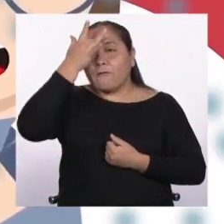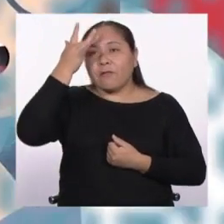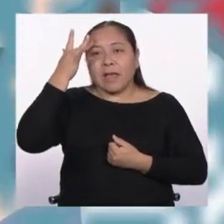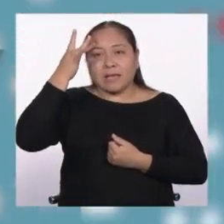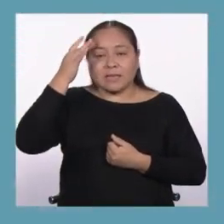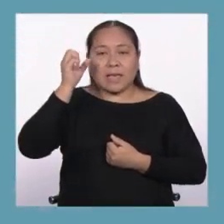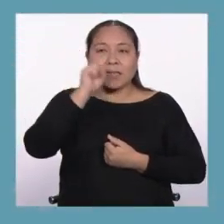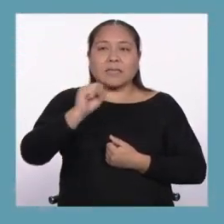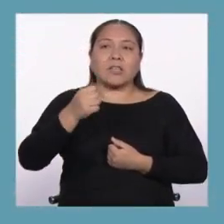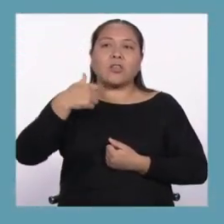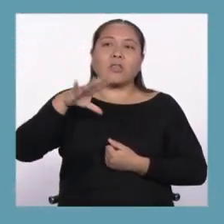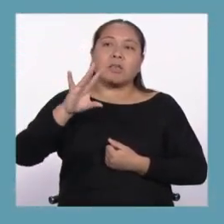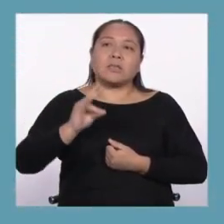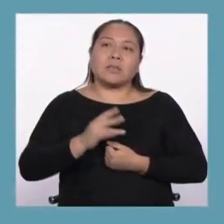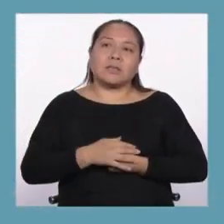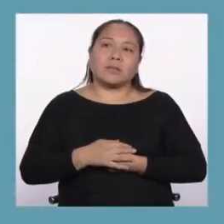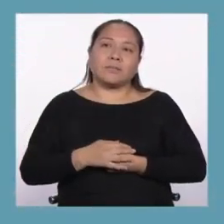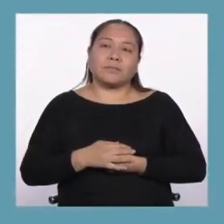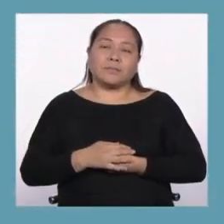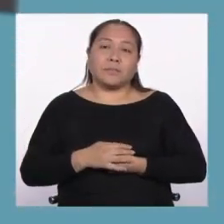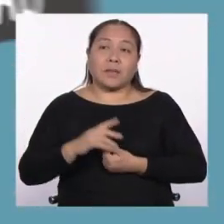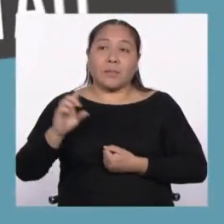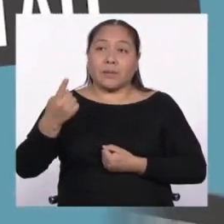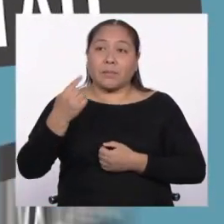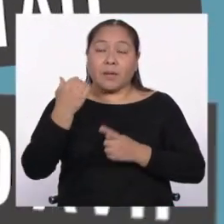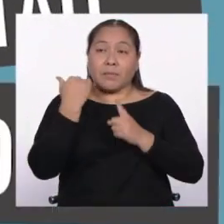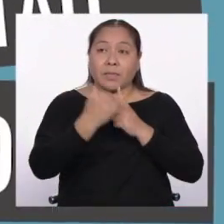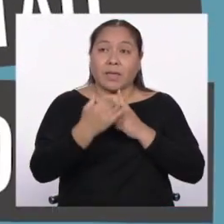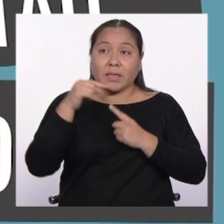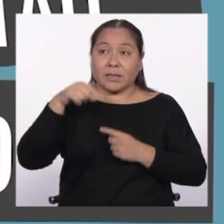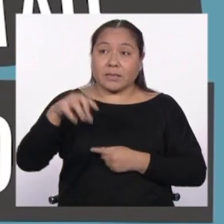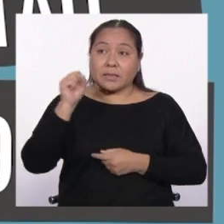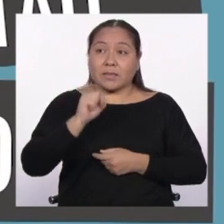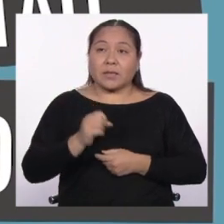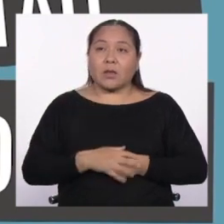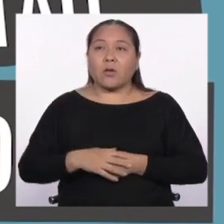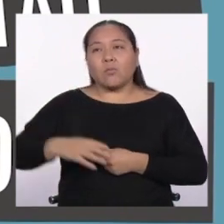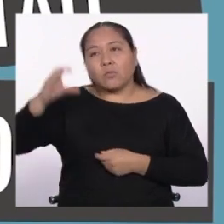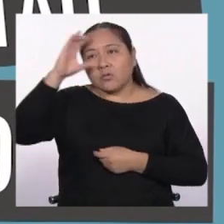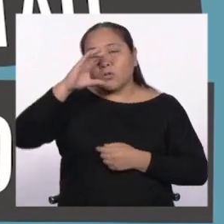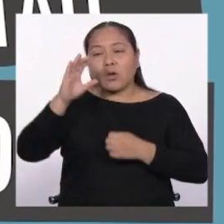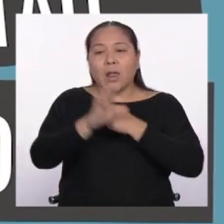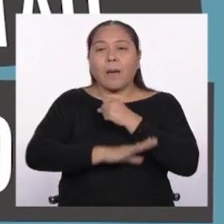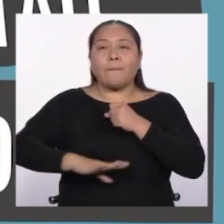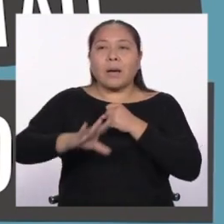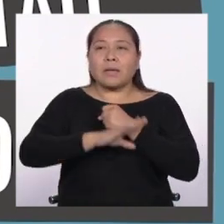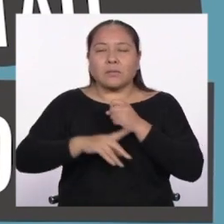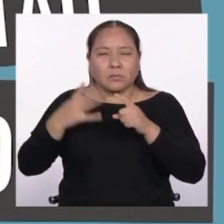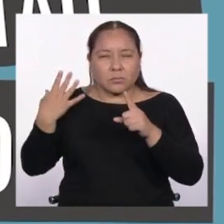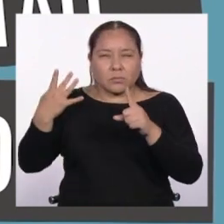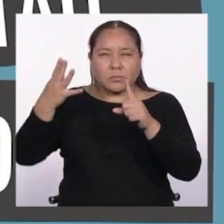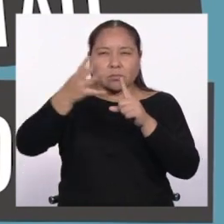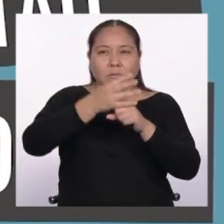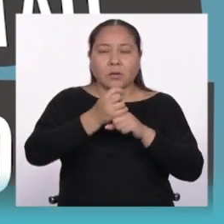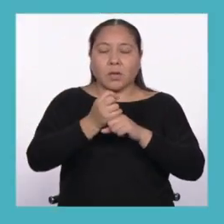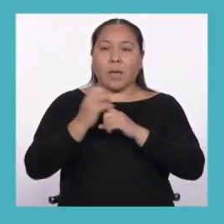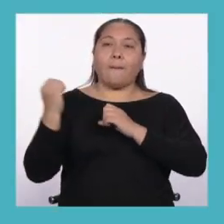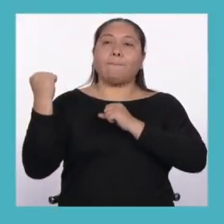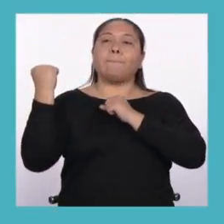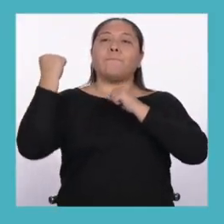XVII. Resulta que en la primera mitad de ese siglo se buscó sentar las bases para alcanzar la supremacía de